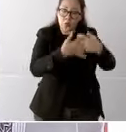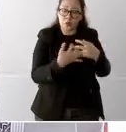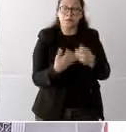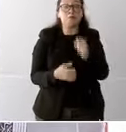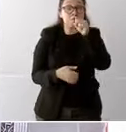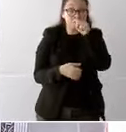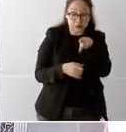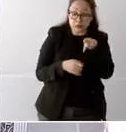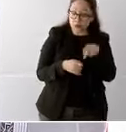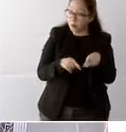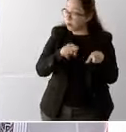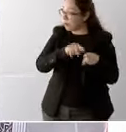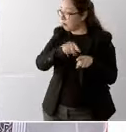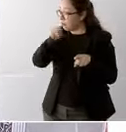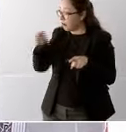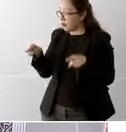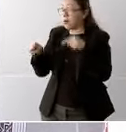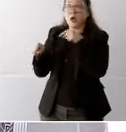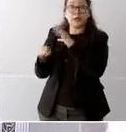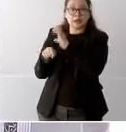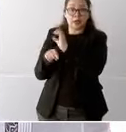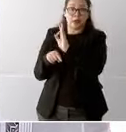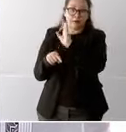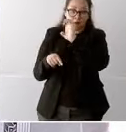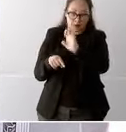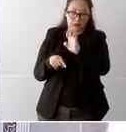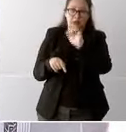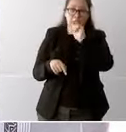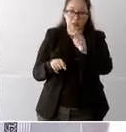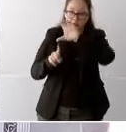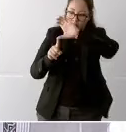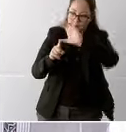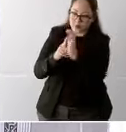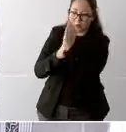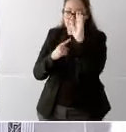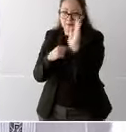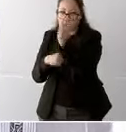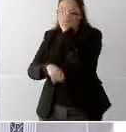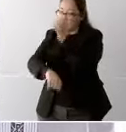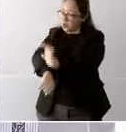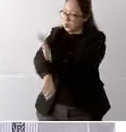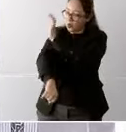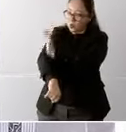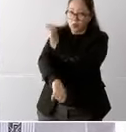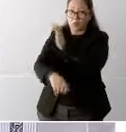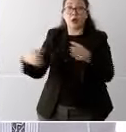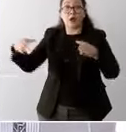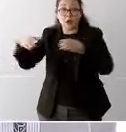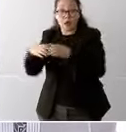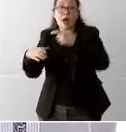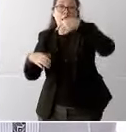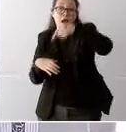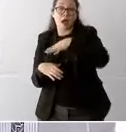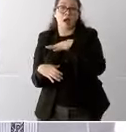tiempo, la Comisión Federal de Electricidad, que